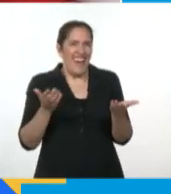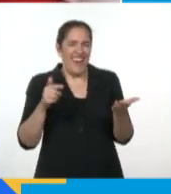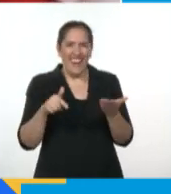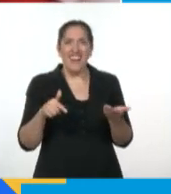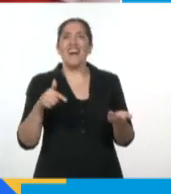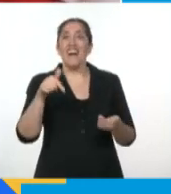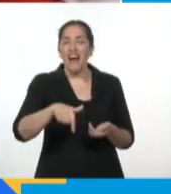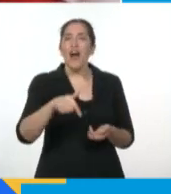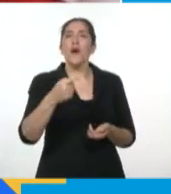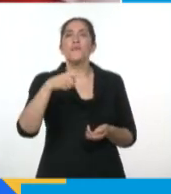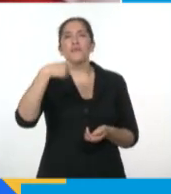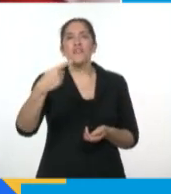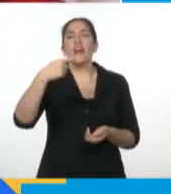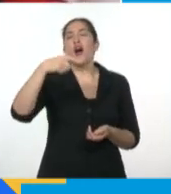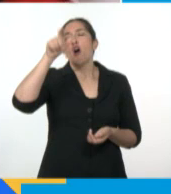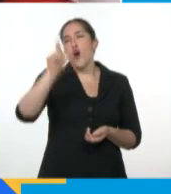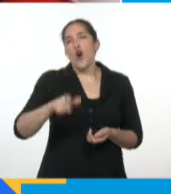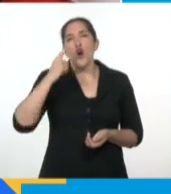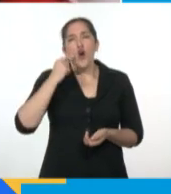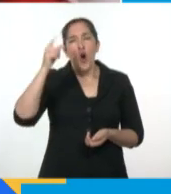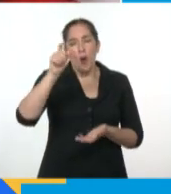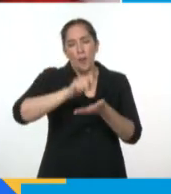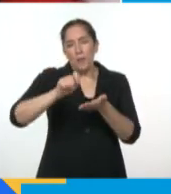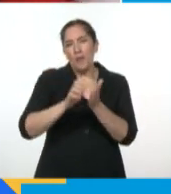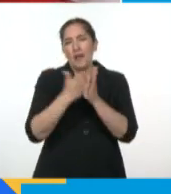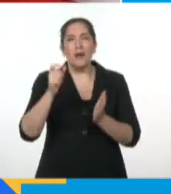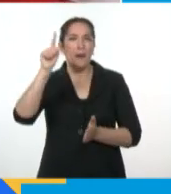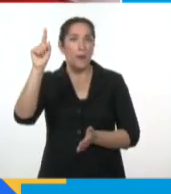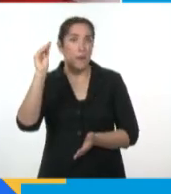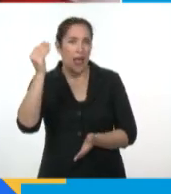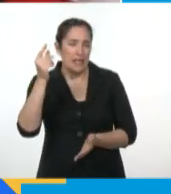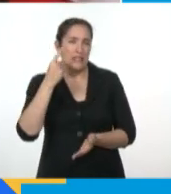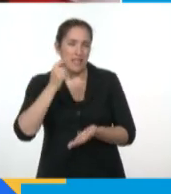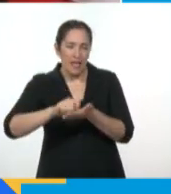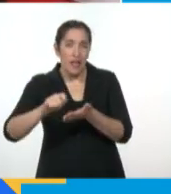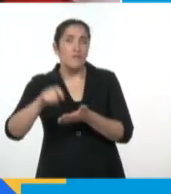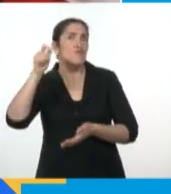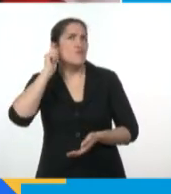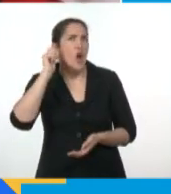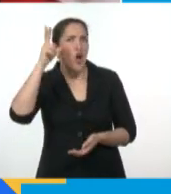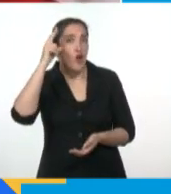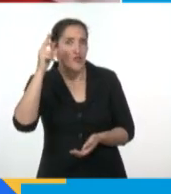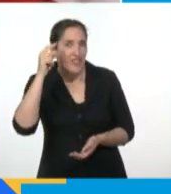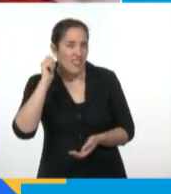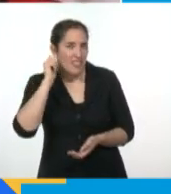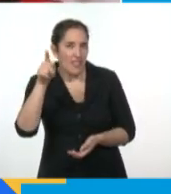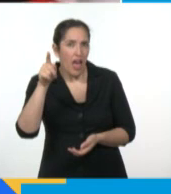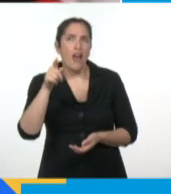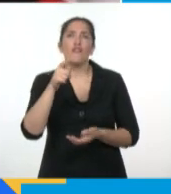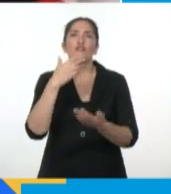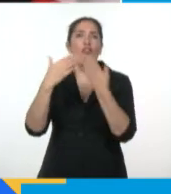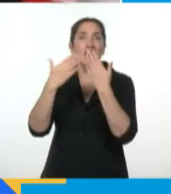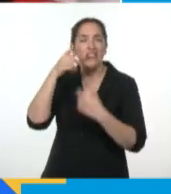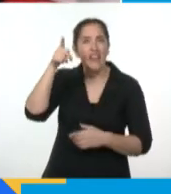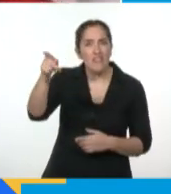manifestación que hizo Pedro Nava, un gran novelista brasileño, que cumplió 80 años y le hicieron una nota,